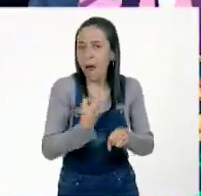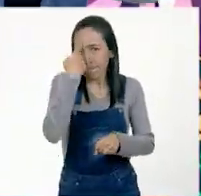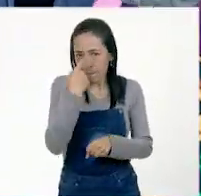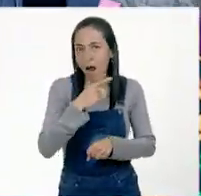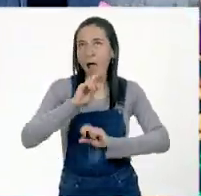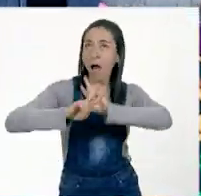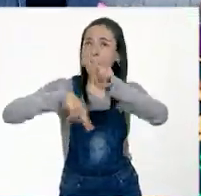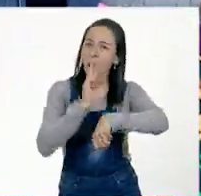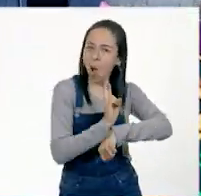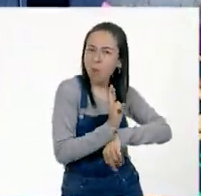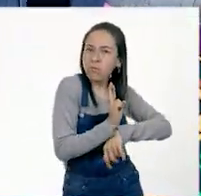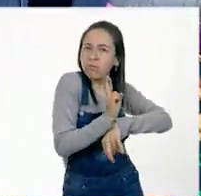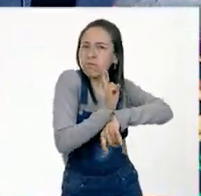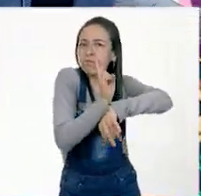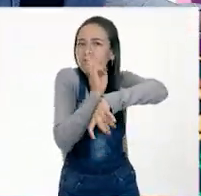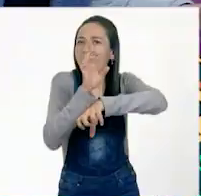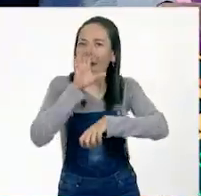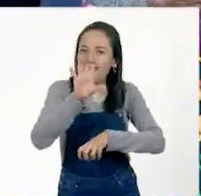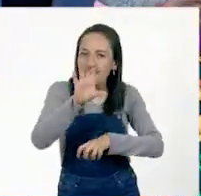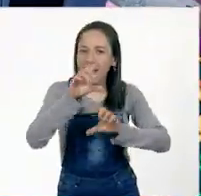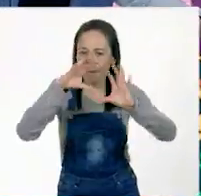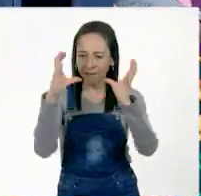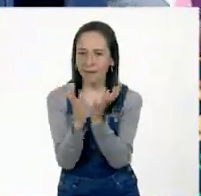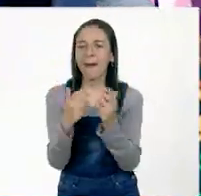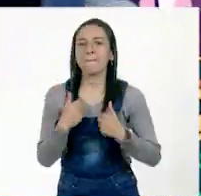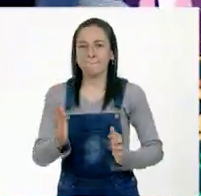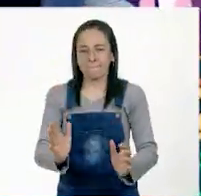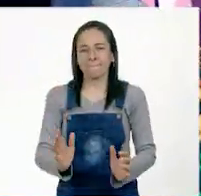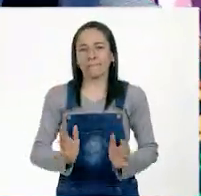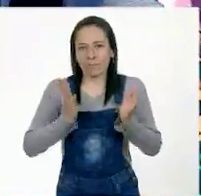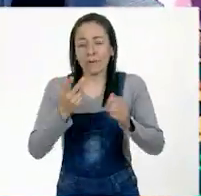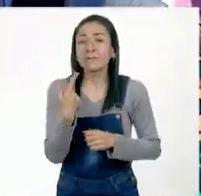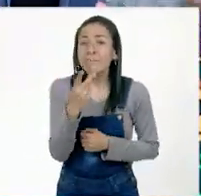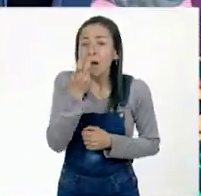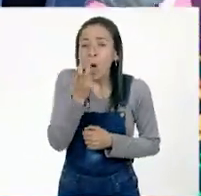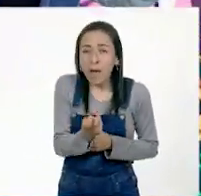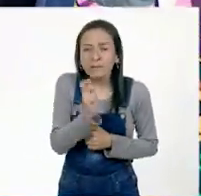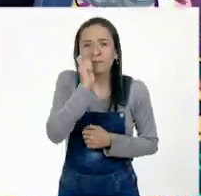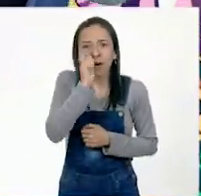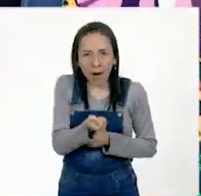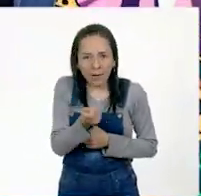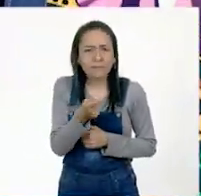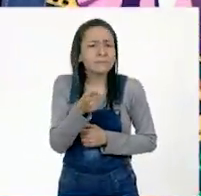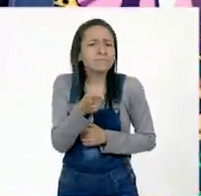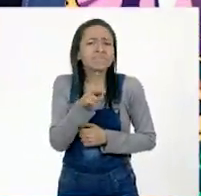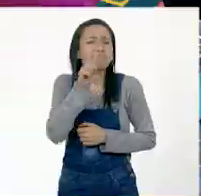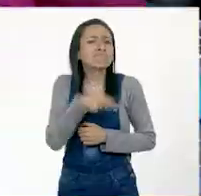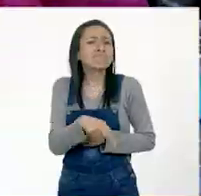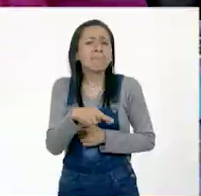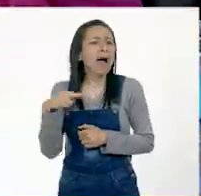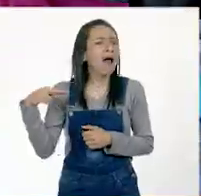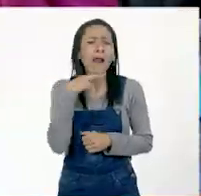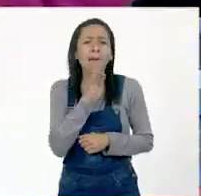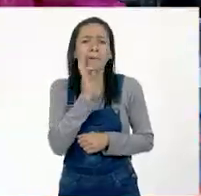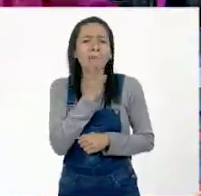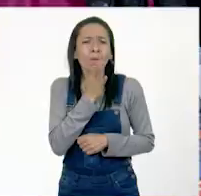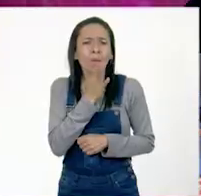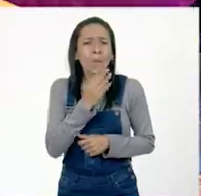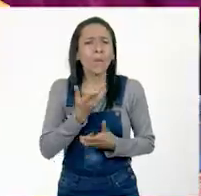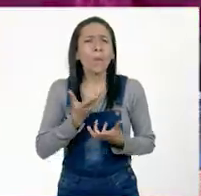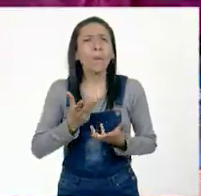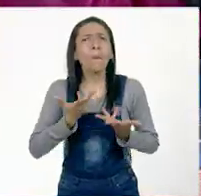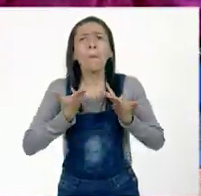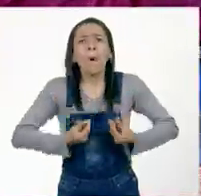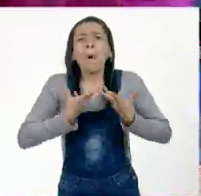es una emoción momentánea que dirige mi atención a lo que está sucediendo. ¡Ah! ¡Pero es una lluvia de meteoritos! ¡Ya